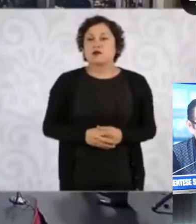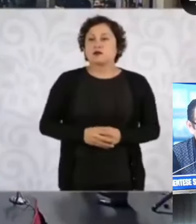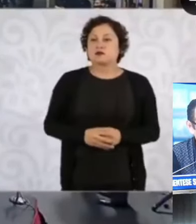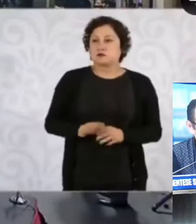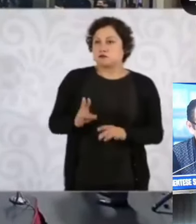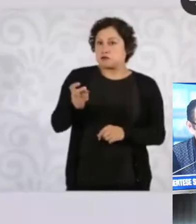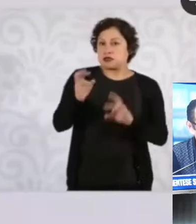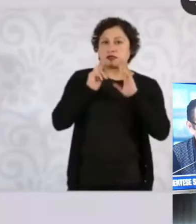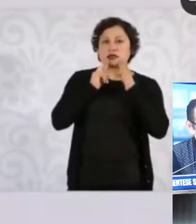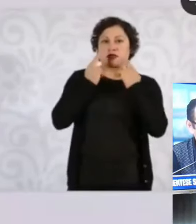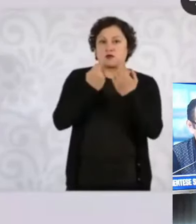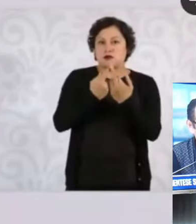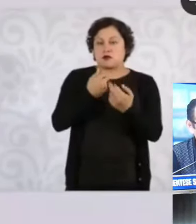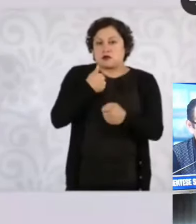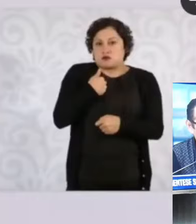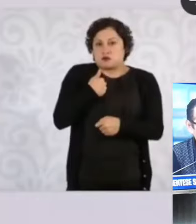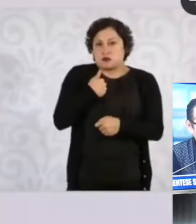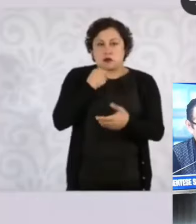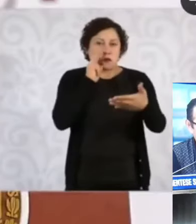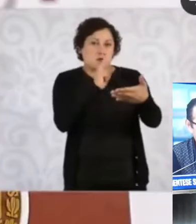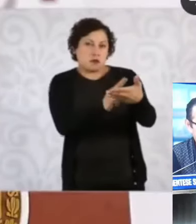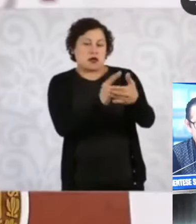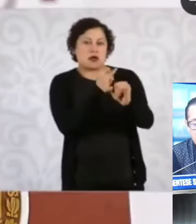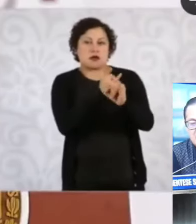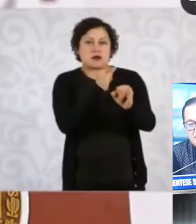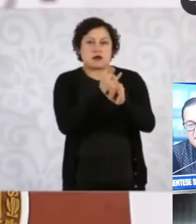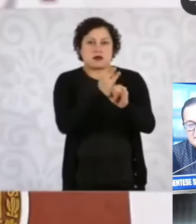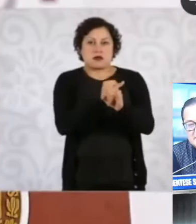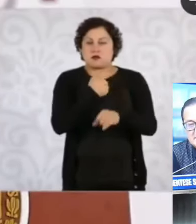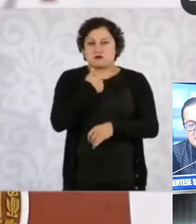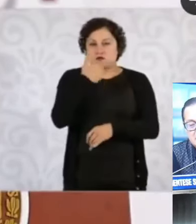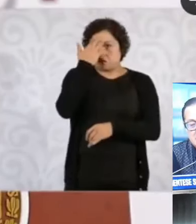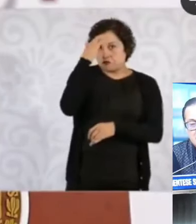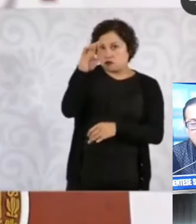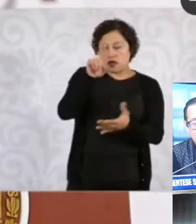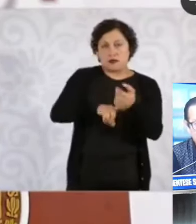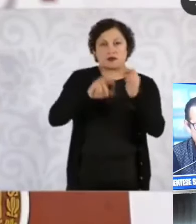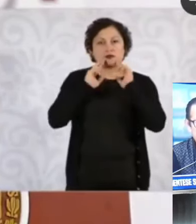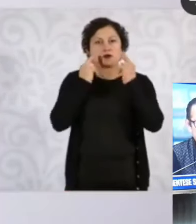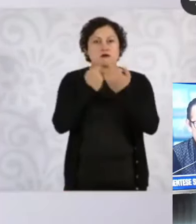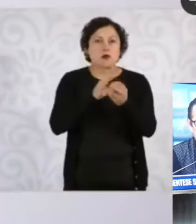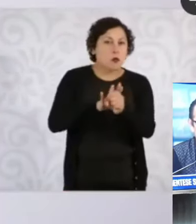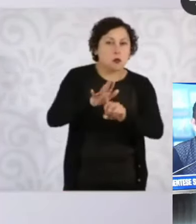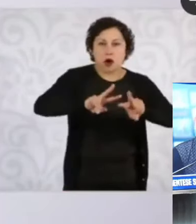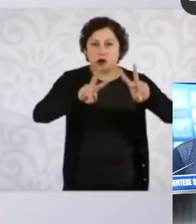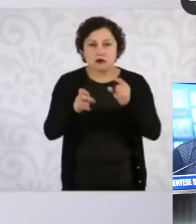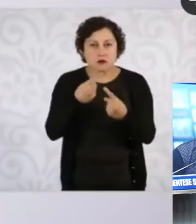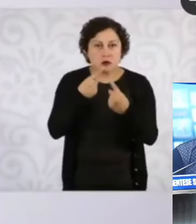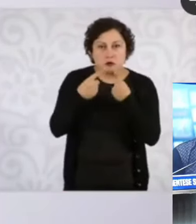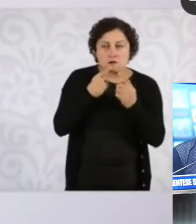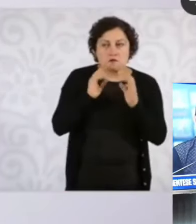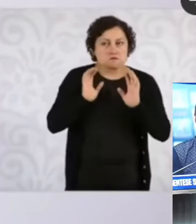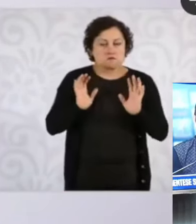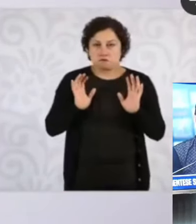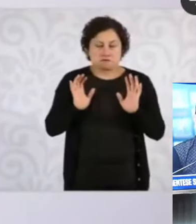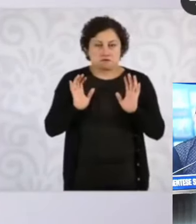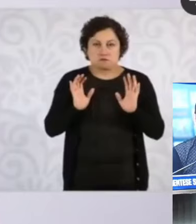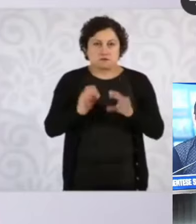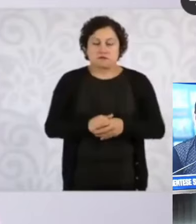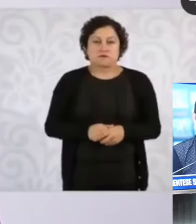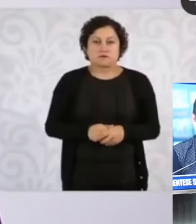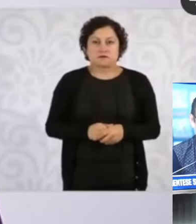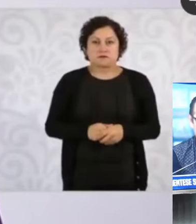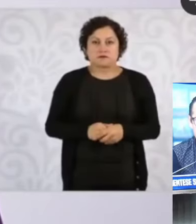redes, de esa reunión, no tengo conocimiento, la reunión, no sé, qué se trató ahí, no fue una decisión,